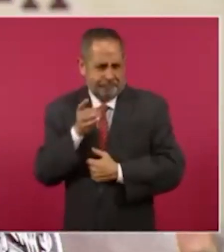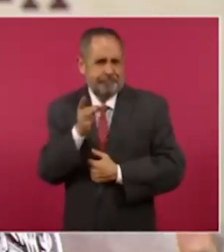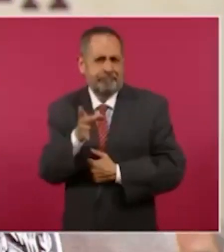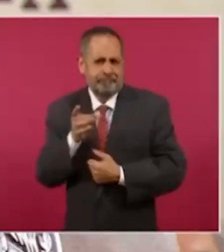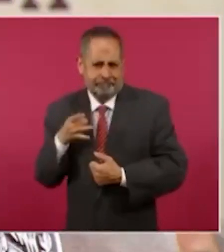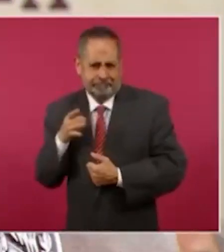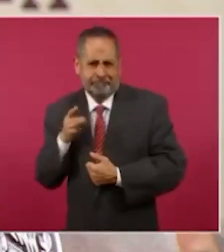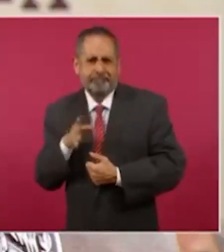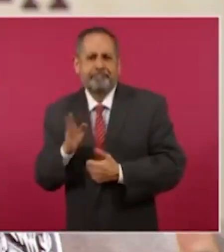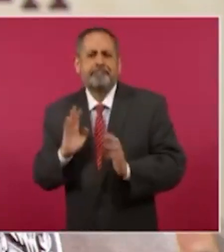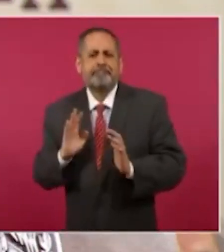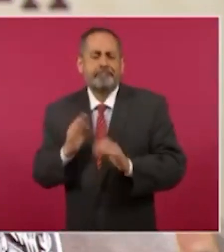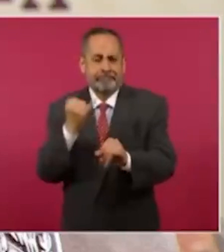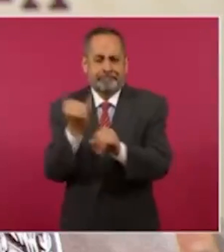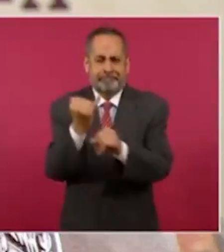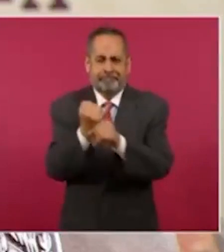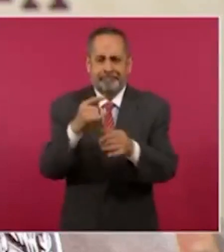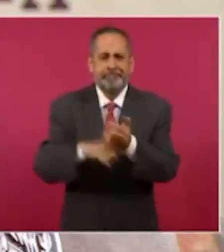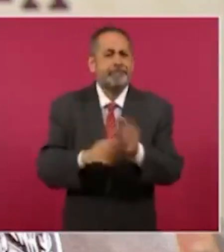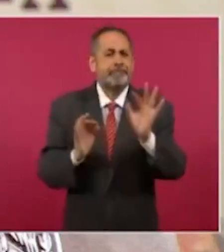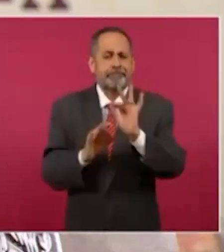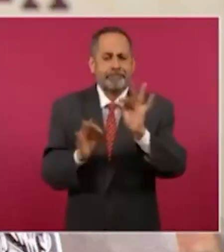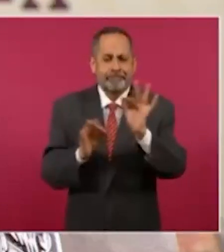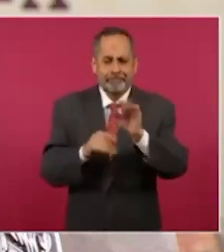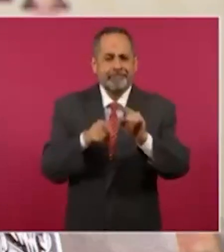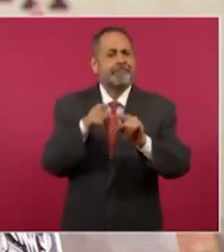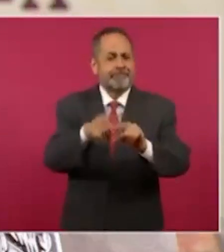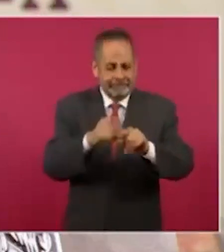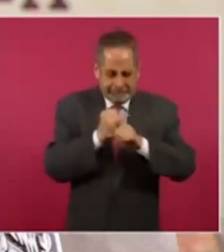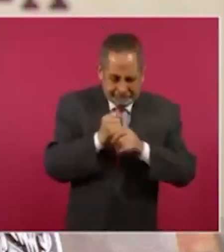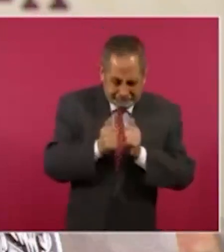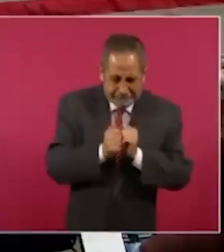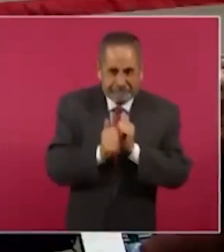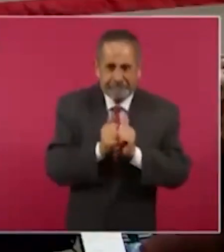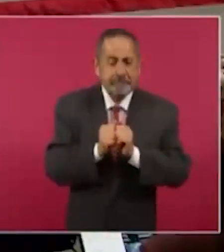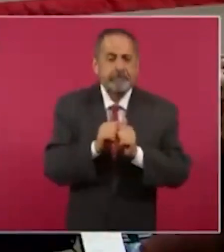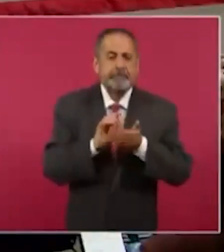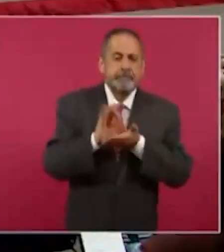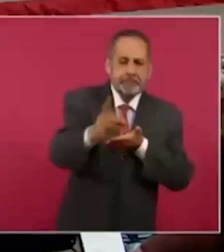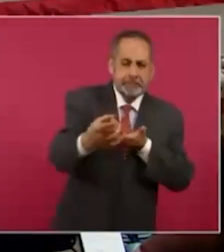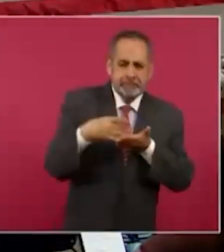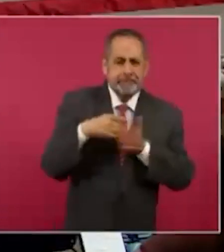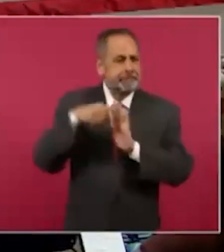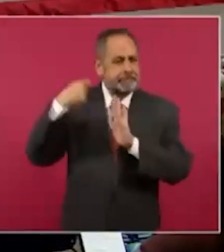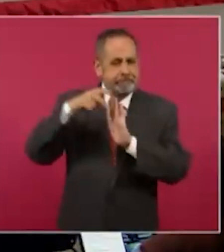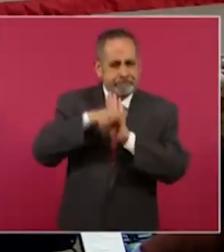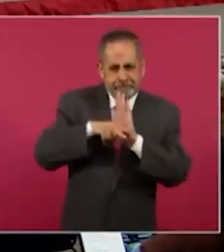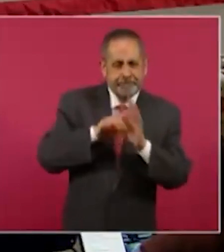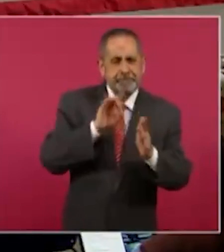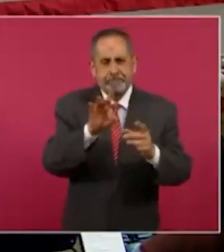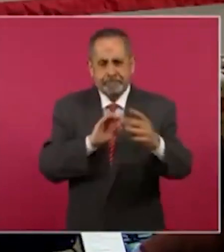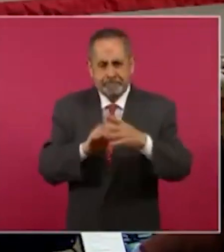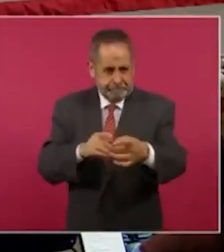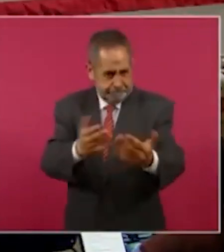registrado 45 casos de menores que consumen clonazepam por un reto que se ha hecho viral en TikTok. Gatell detalló que estos casos han ocurrido en 18